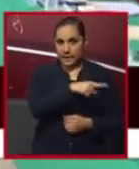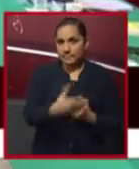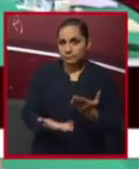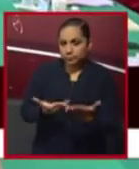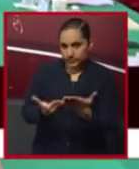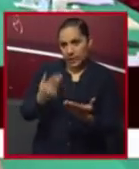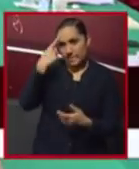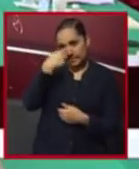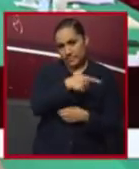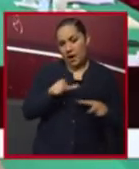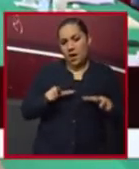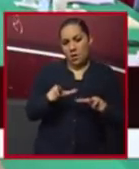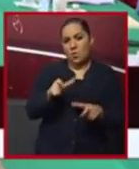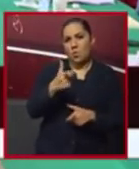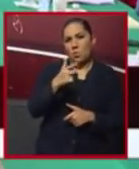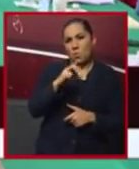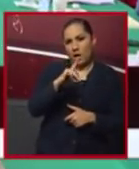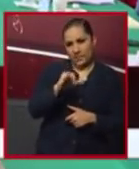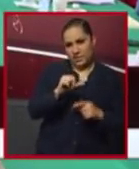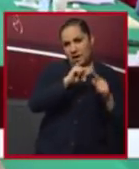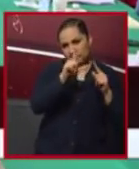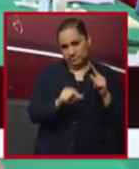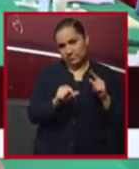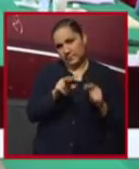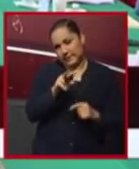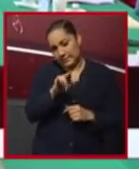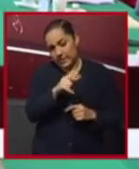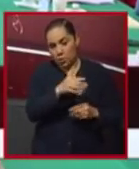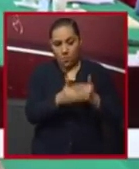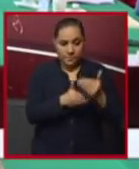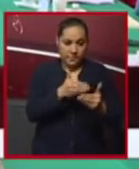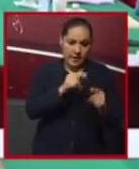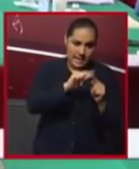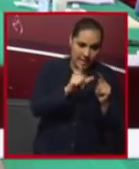realizar audiencias públicas para analizar el tema.